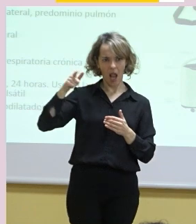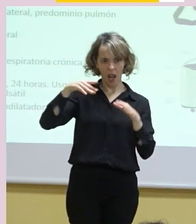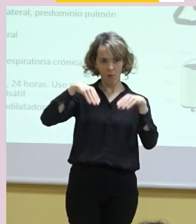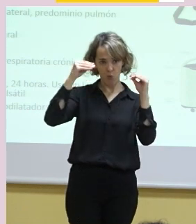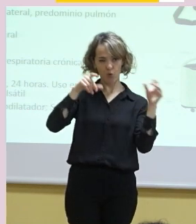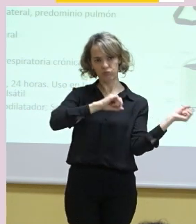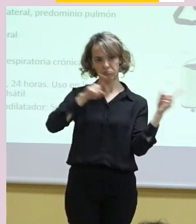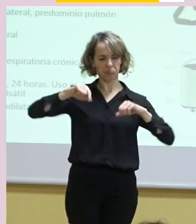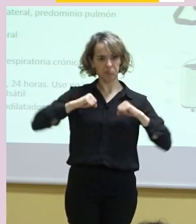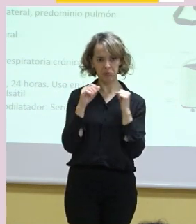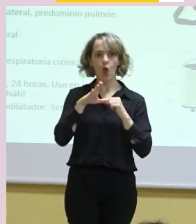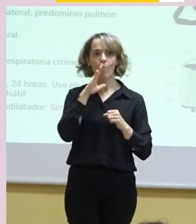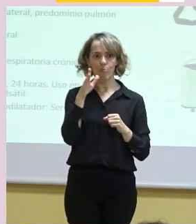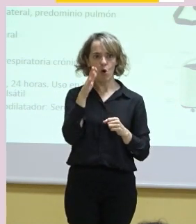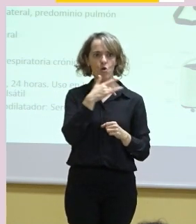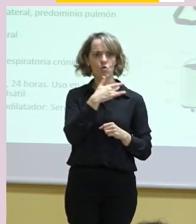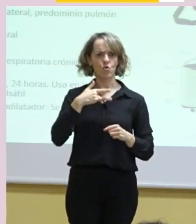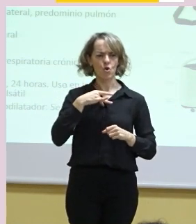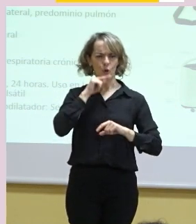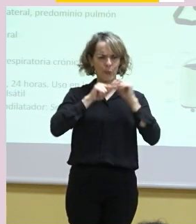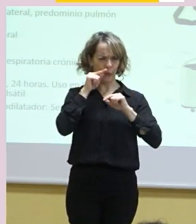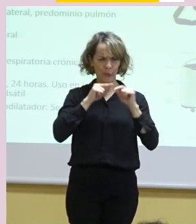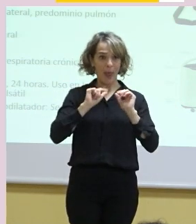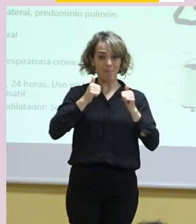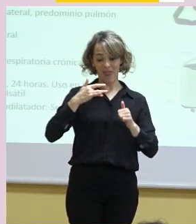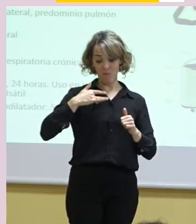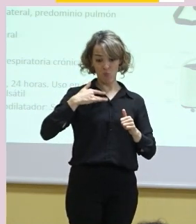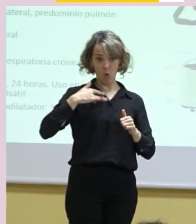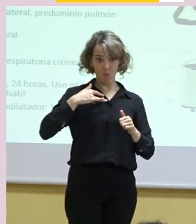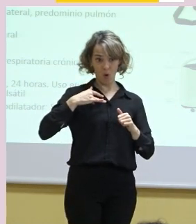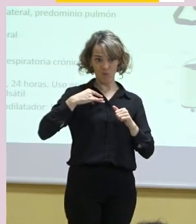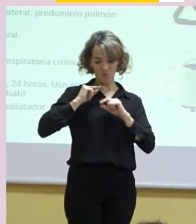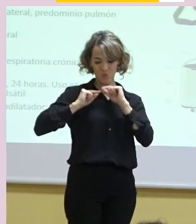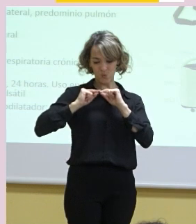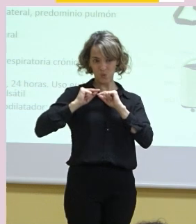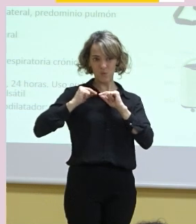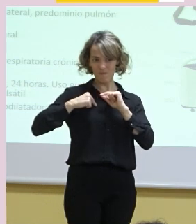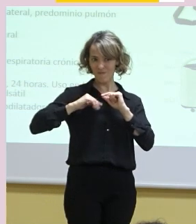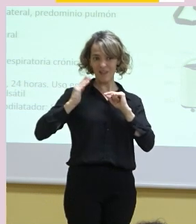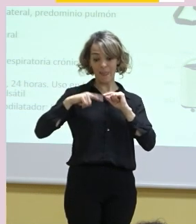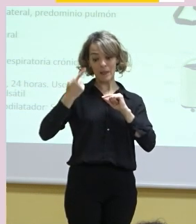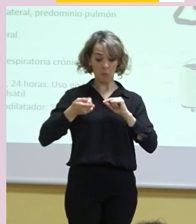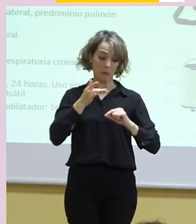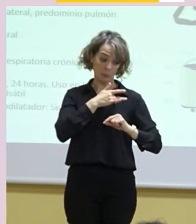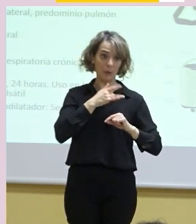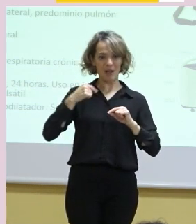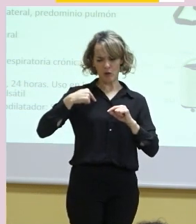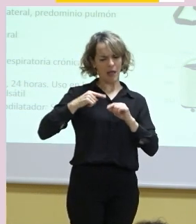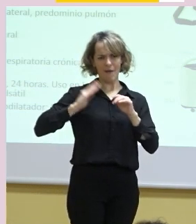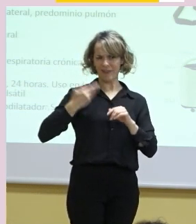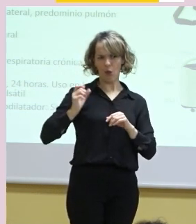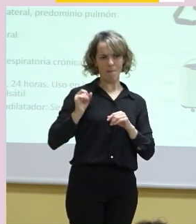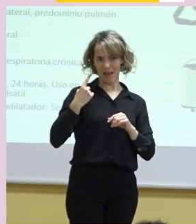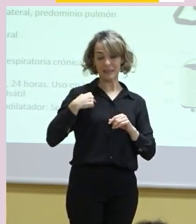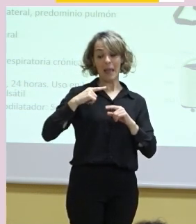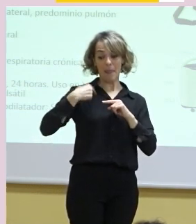por una neumonía bilateral que empezó en el pulmón derecho y que fue el pulmón que más se afectó. Posteriormente, además, en este pulmón